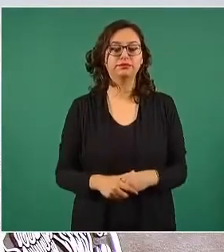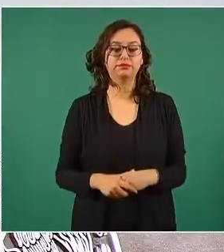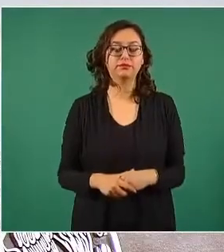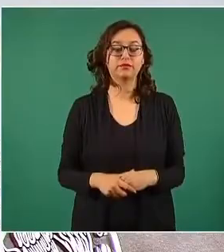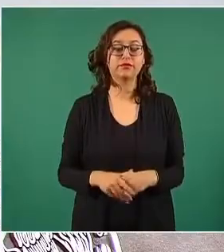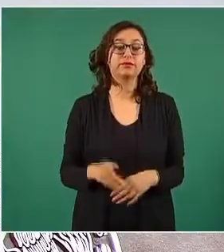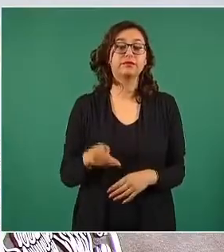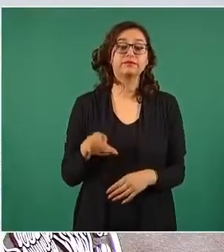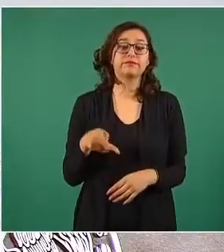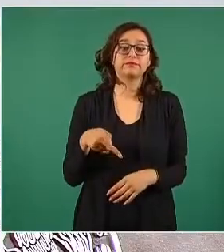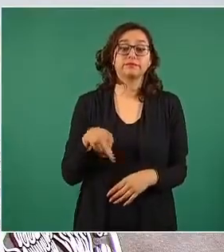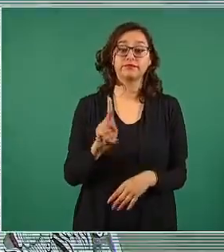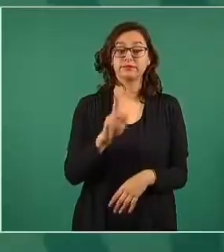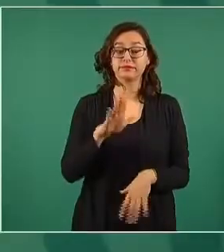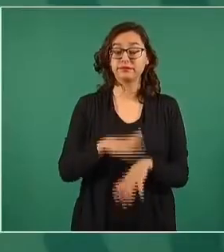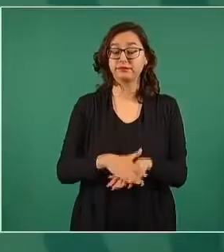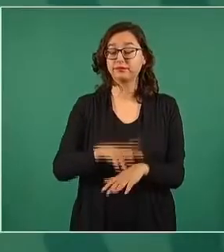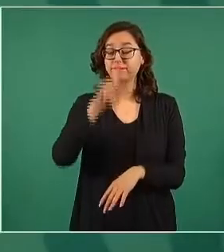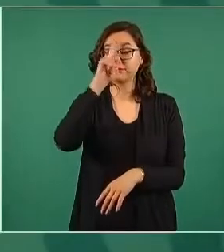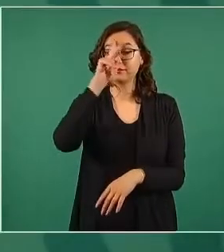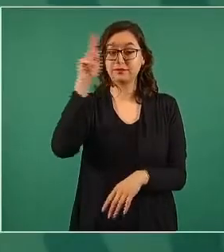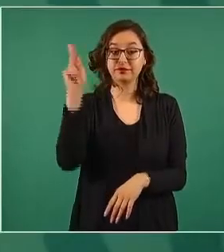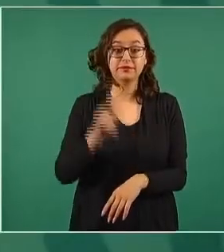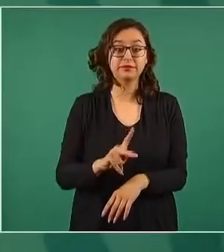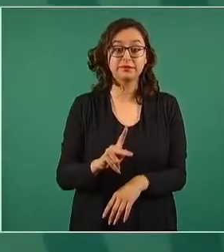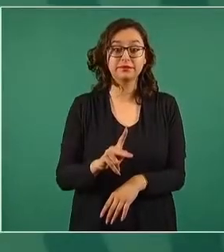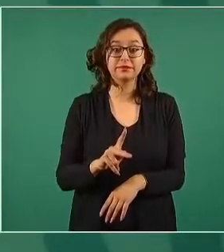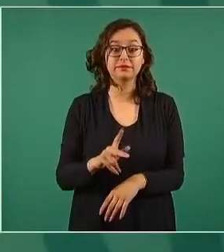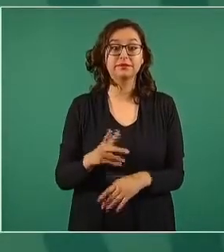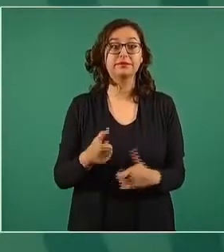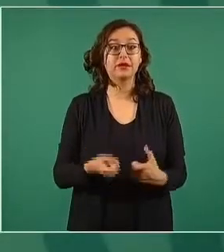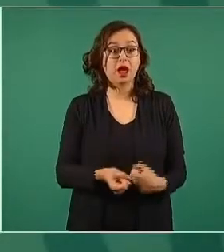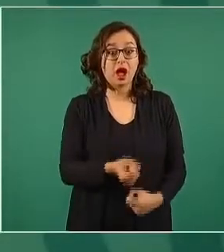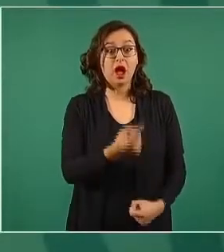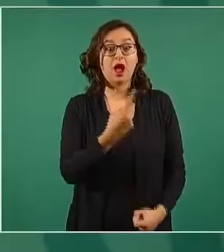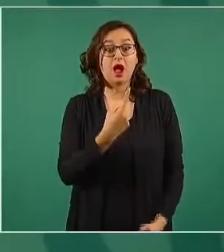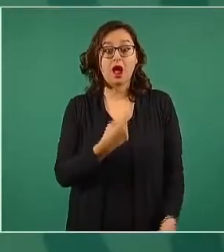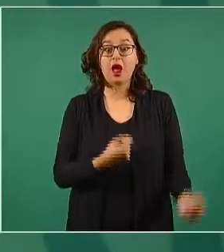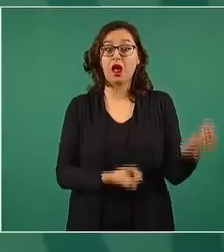Pero lo más increíble es que todavía